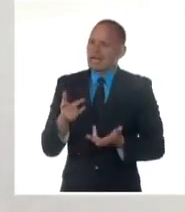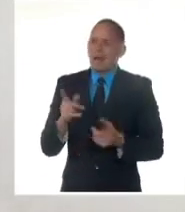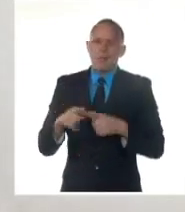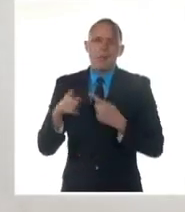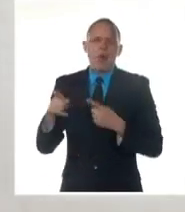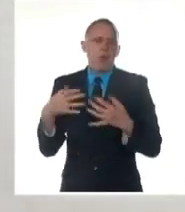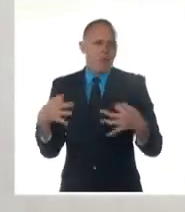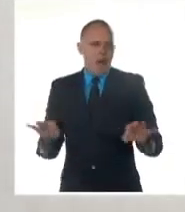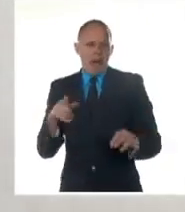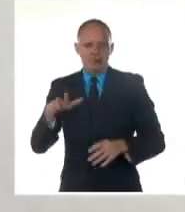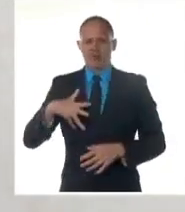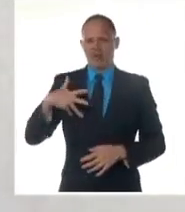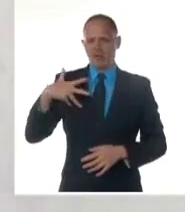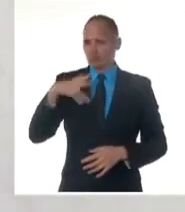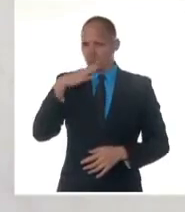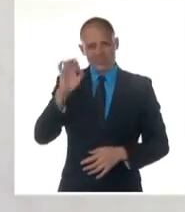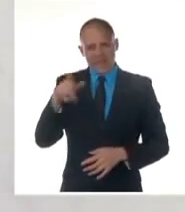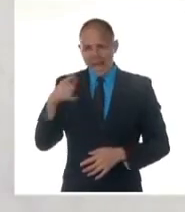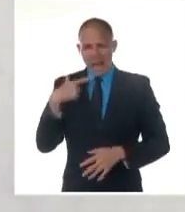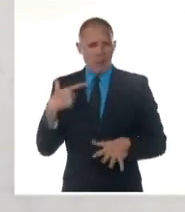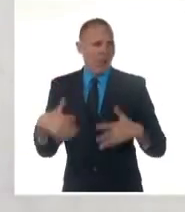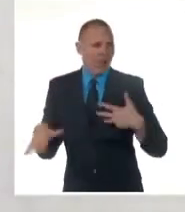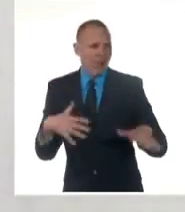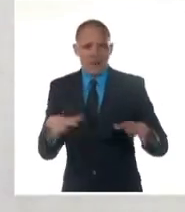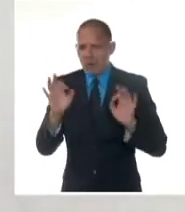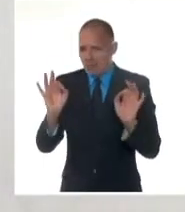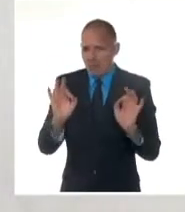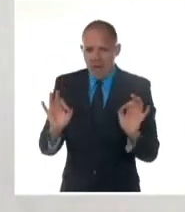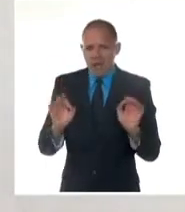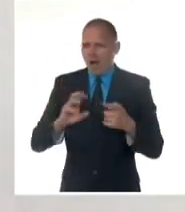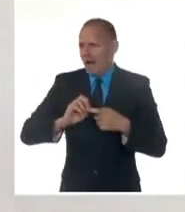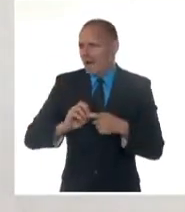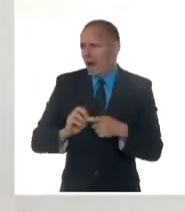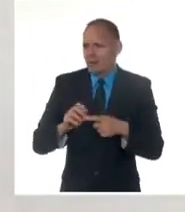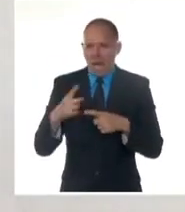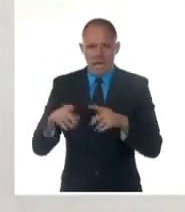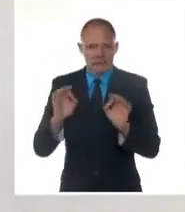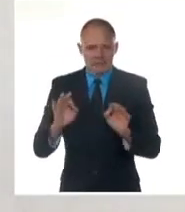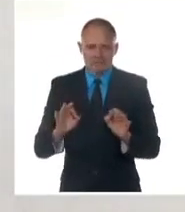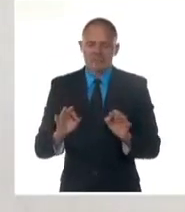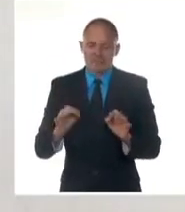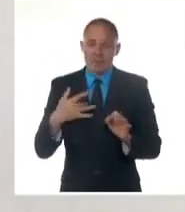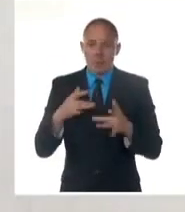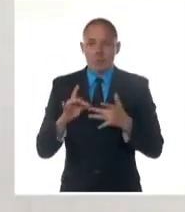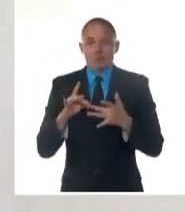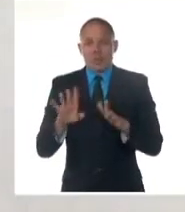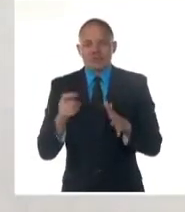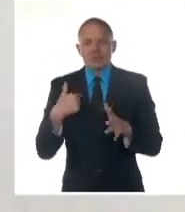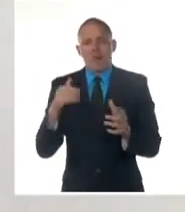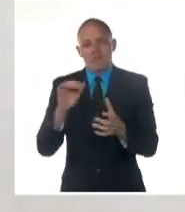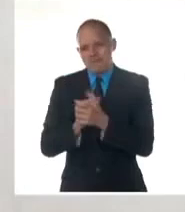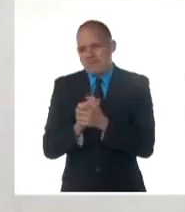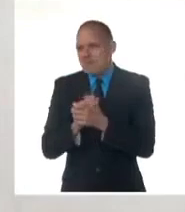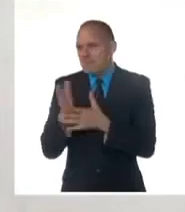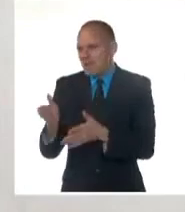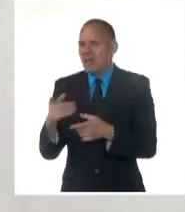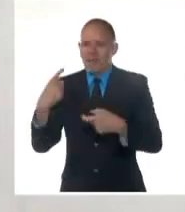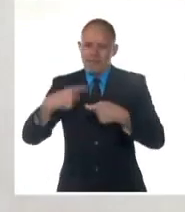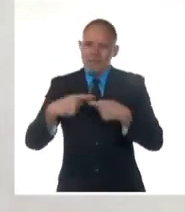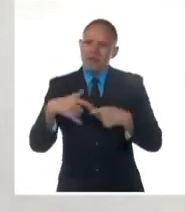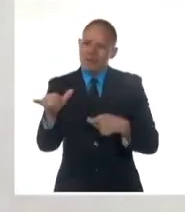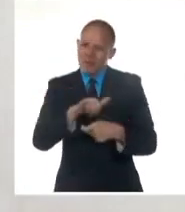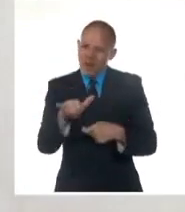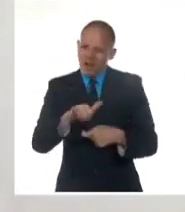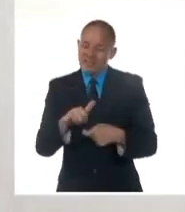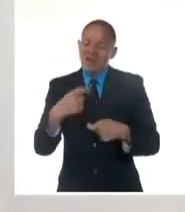campechano. Pacheco era una gente extraordinaria. Tuve la suerte de preciarme de haber tenido una muy buena amistad con él, con su esposa Celita,